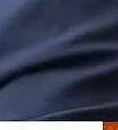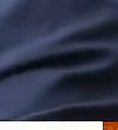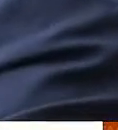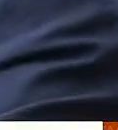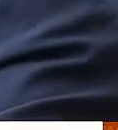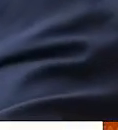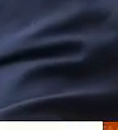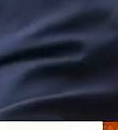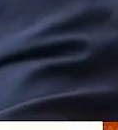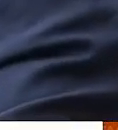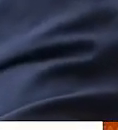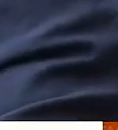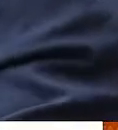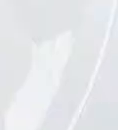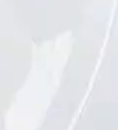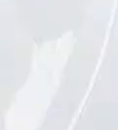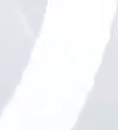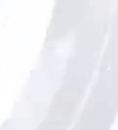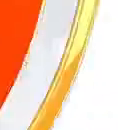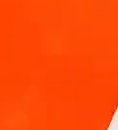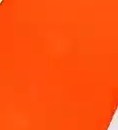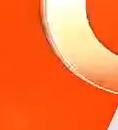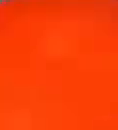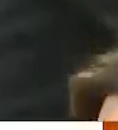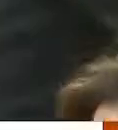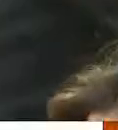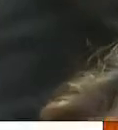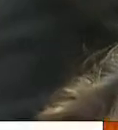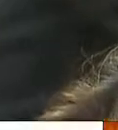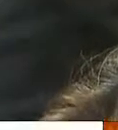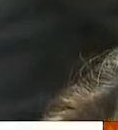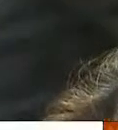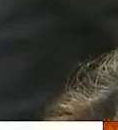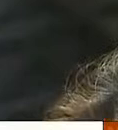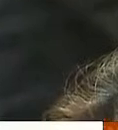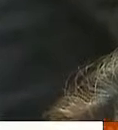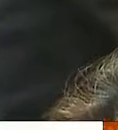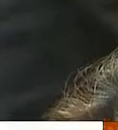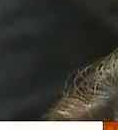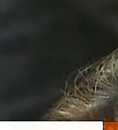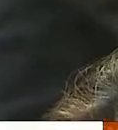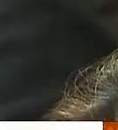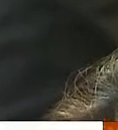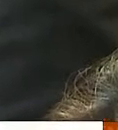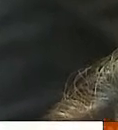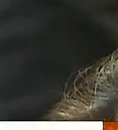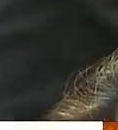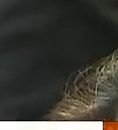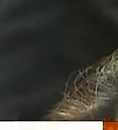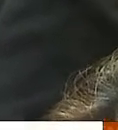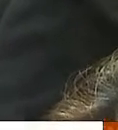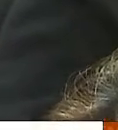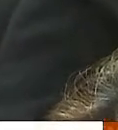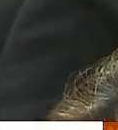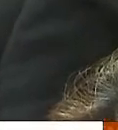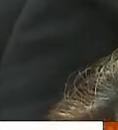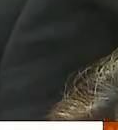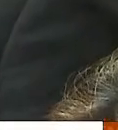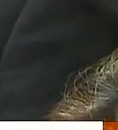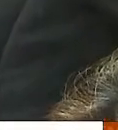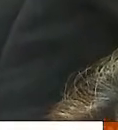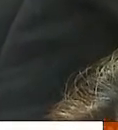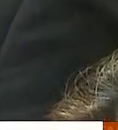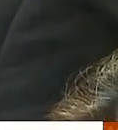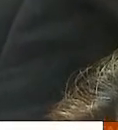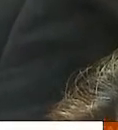¿Es posible un diálogo gobierno-asamblea? Sustanciación del procedimiento. Eduardo Carminiani, ley de comunicación,